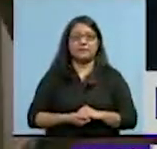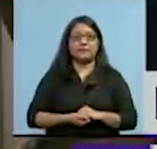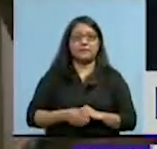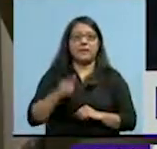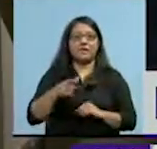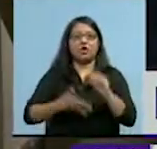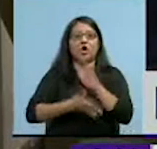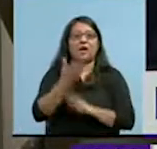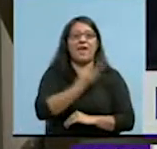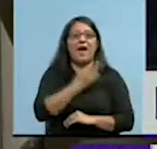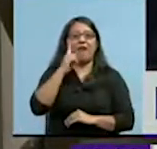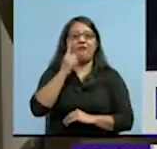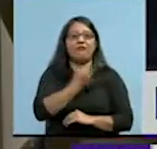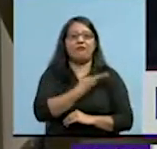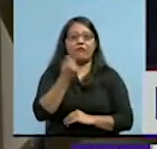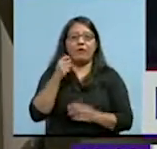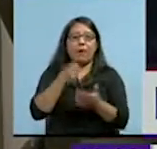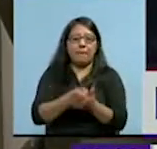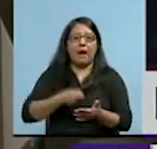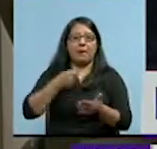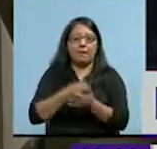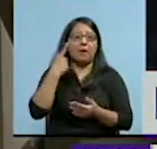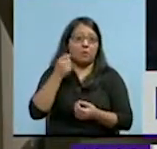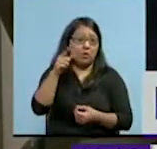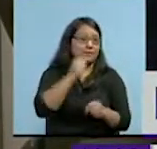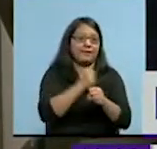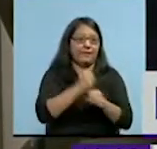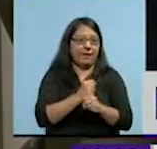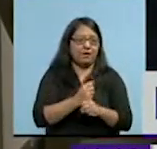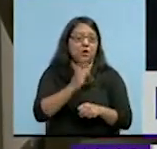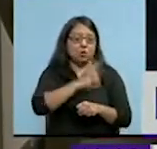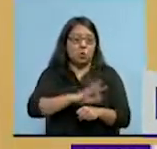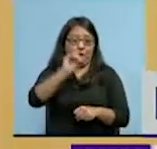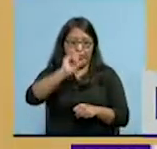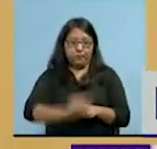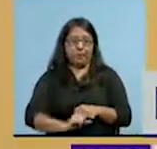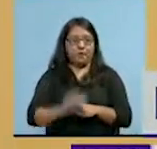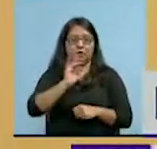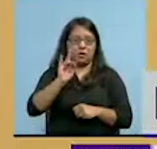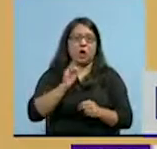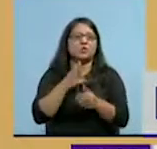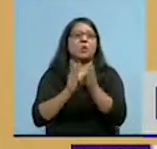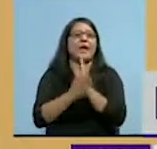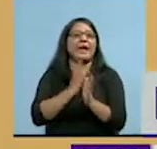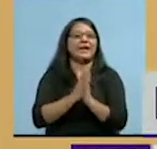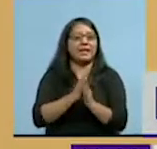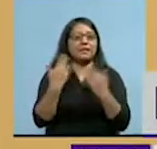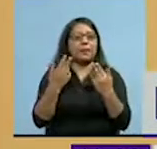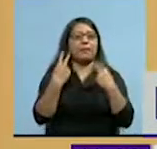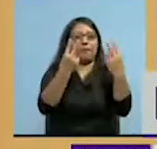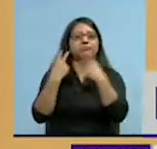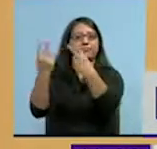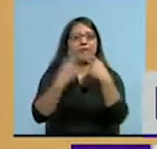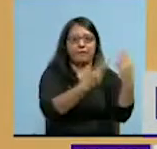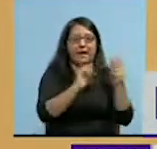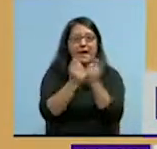fifa para que no estés pagando porque estás trabajando digamos entonces se nos hace más fácil para poder trasladar los seguros seguro que